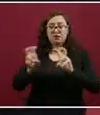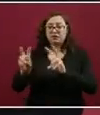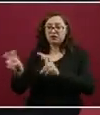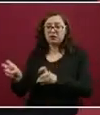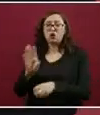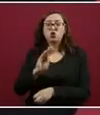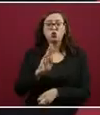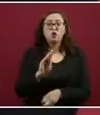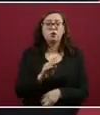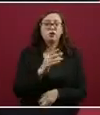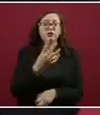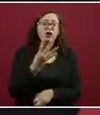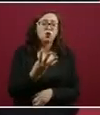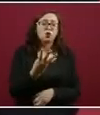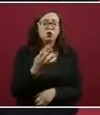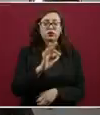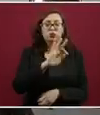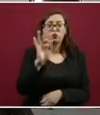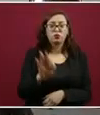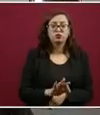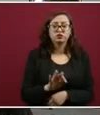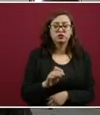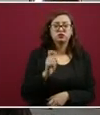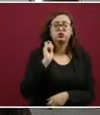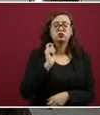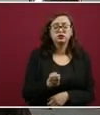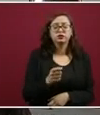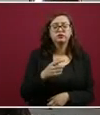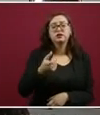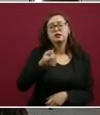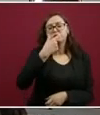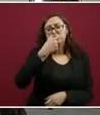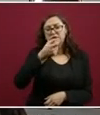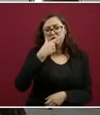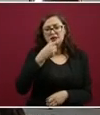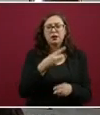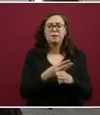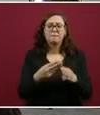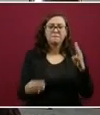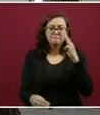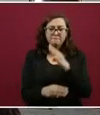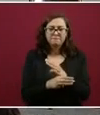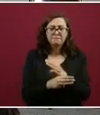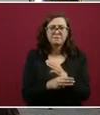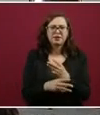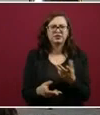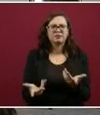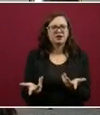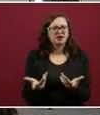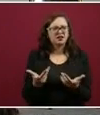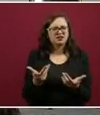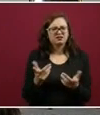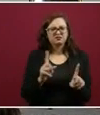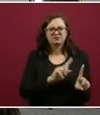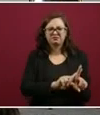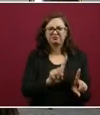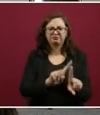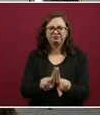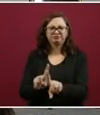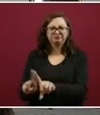del 94%, y esto incluye medicamentos y materiales de curación.